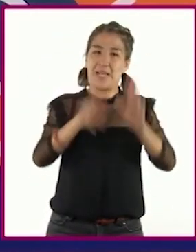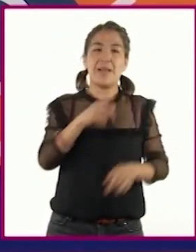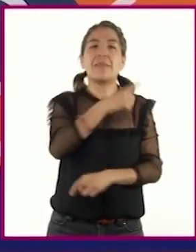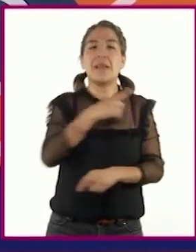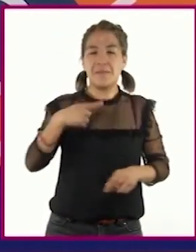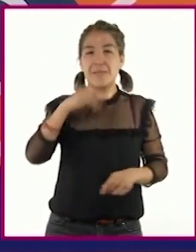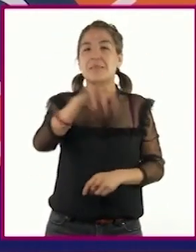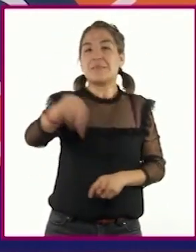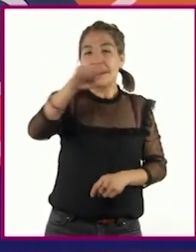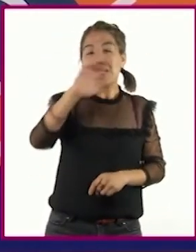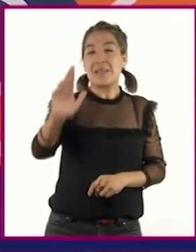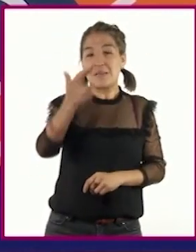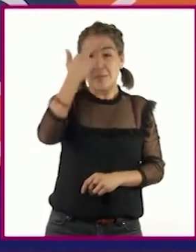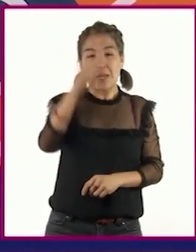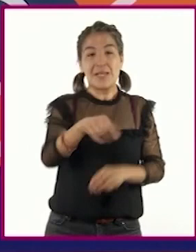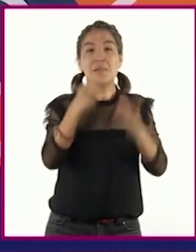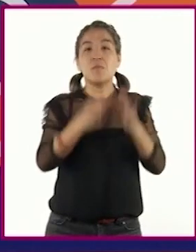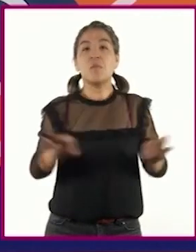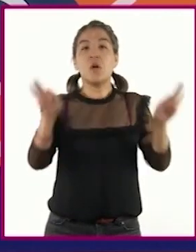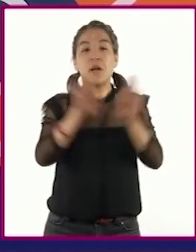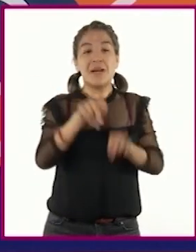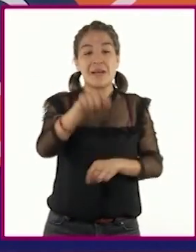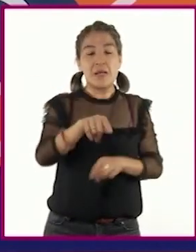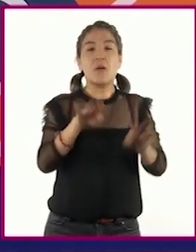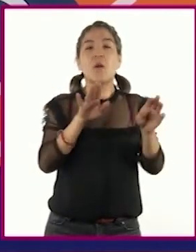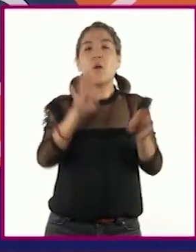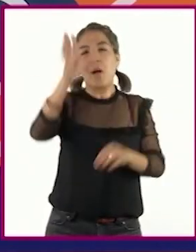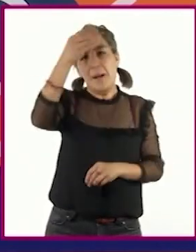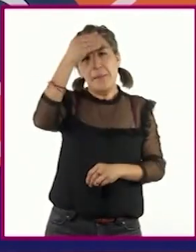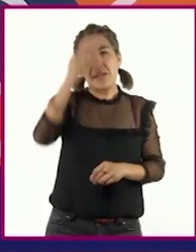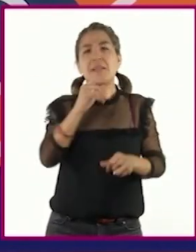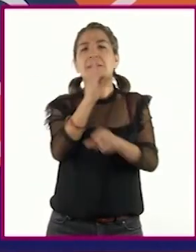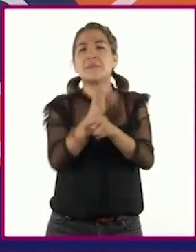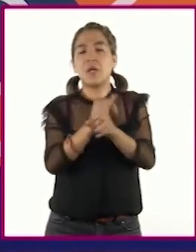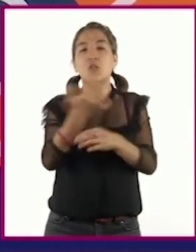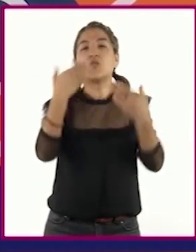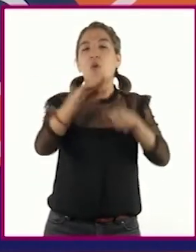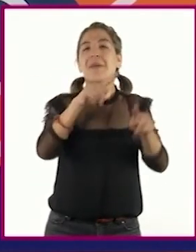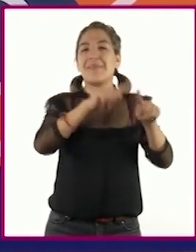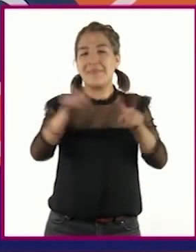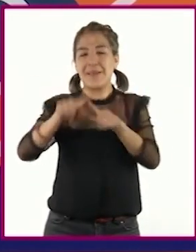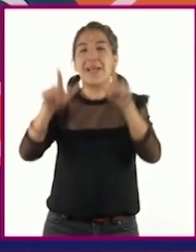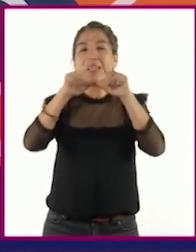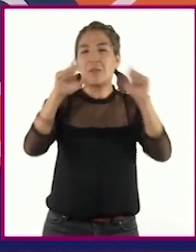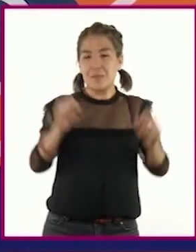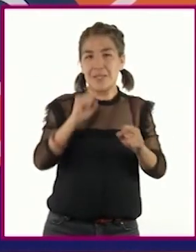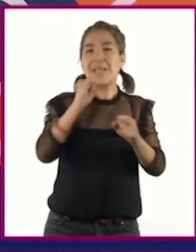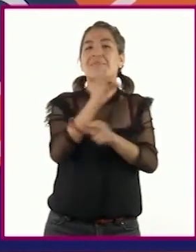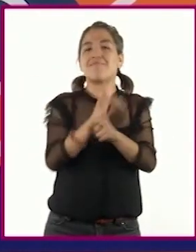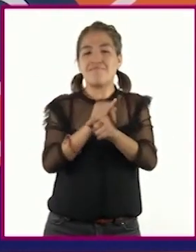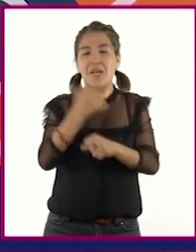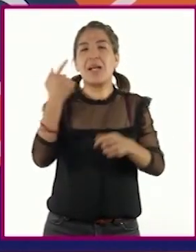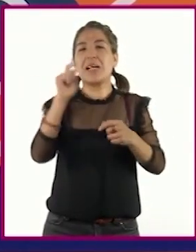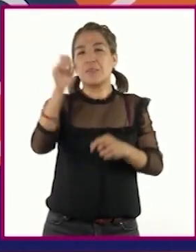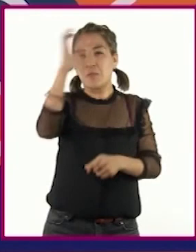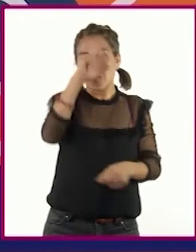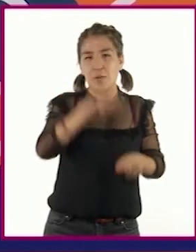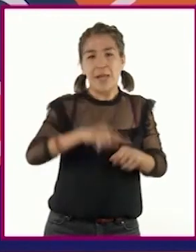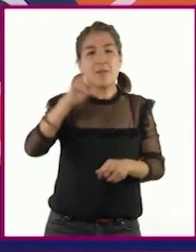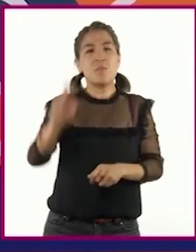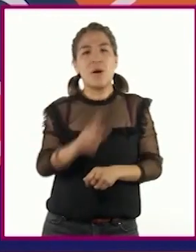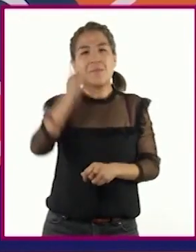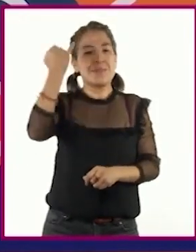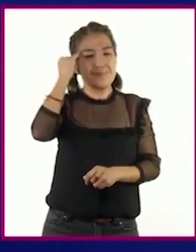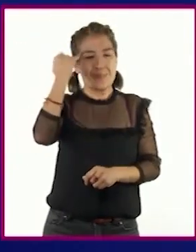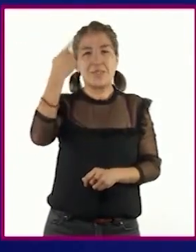que recuerden el aprendizaje esperado. Investiga sobre la diversidad lingüística y cultural de los pueblos